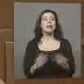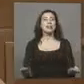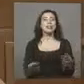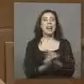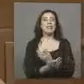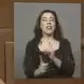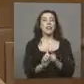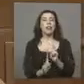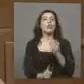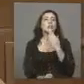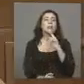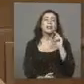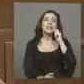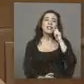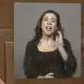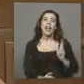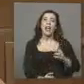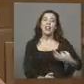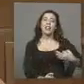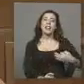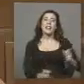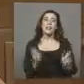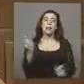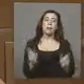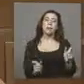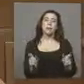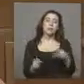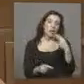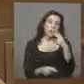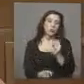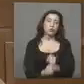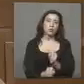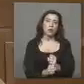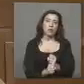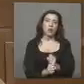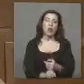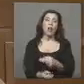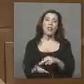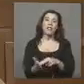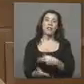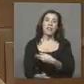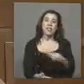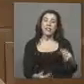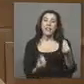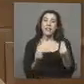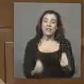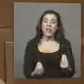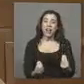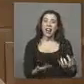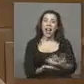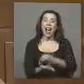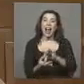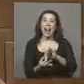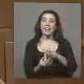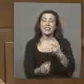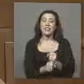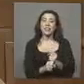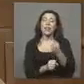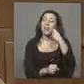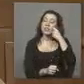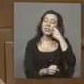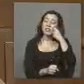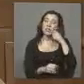que ver con la dignidad de las personas, y la dignidad de las personas es su trabajo. Distribuir bien los frutos del trabajo es el